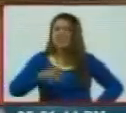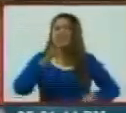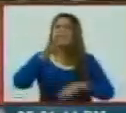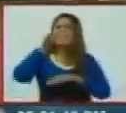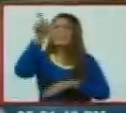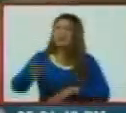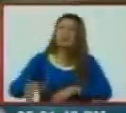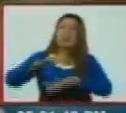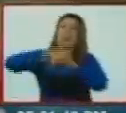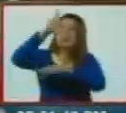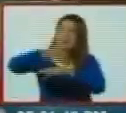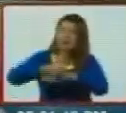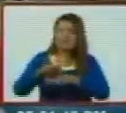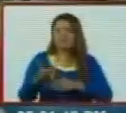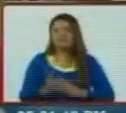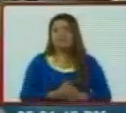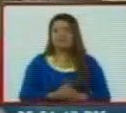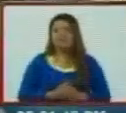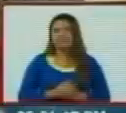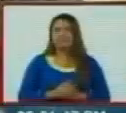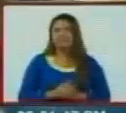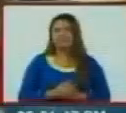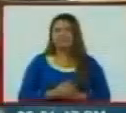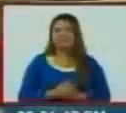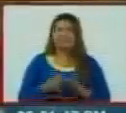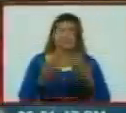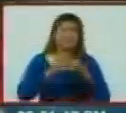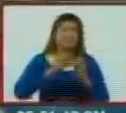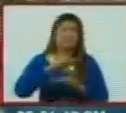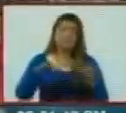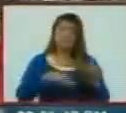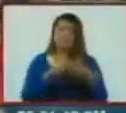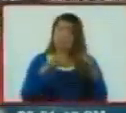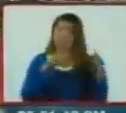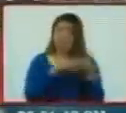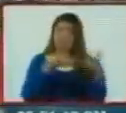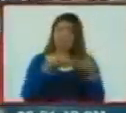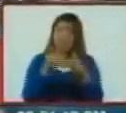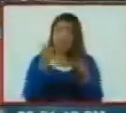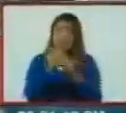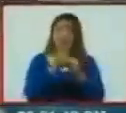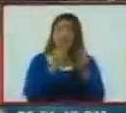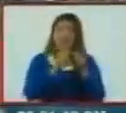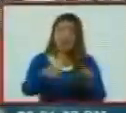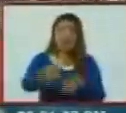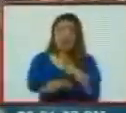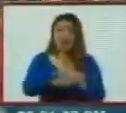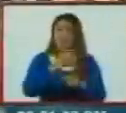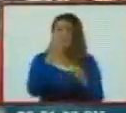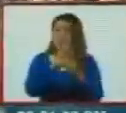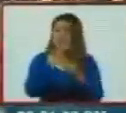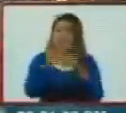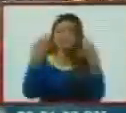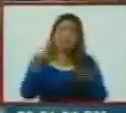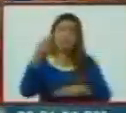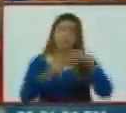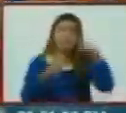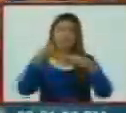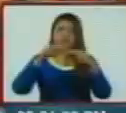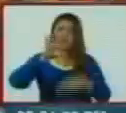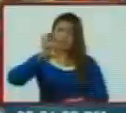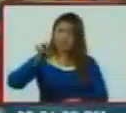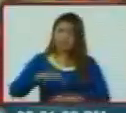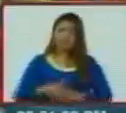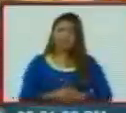responsabilidad. Destacaron que a pesar de esta ola de violencia contra estos trabajadores, continuarán en la calle con sus labores y construyendo patria. Nosotros